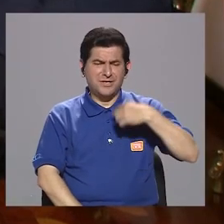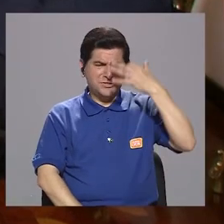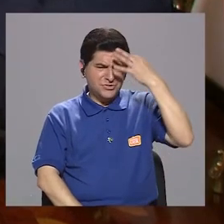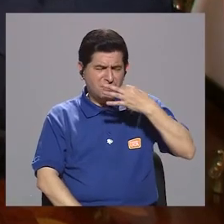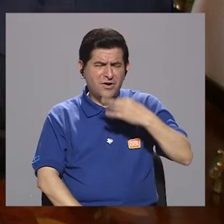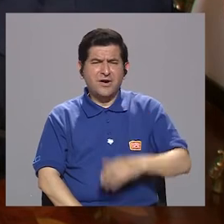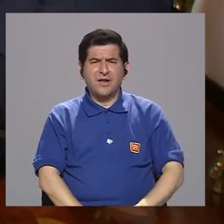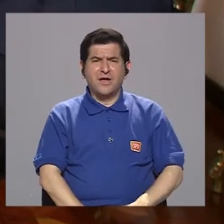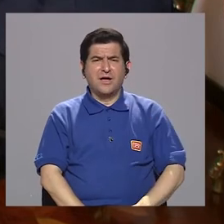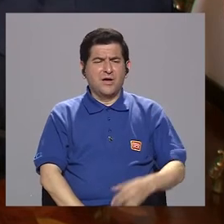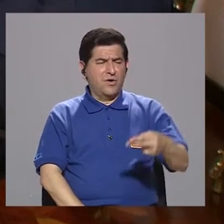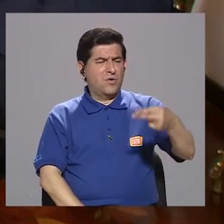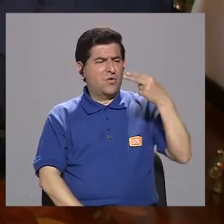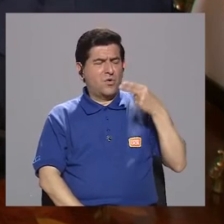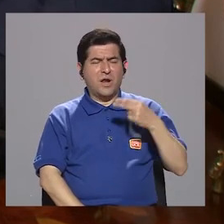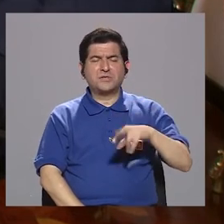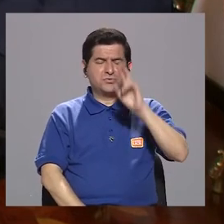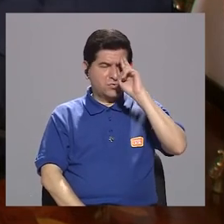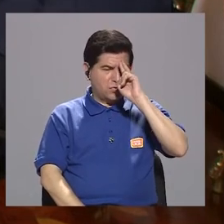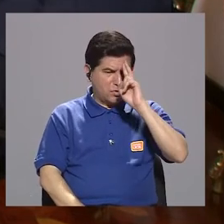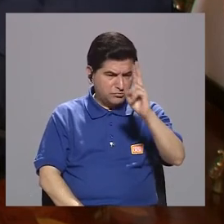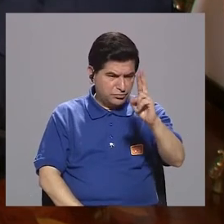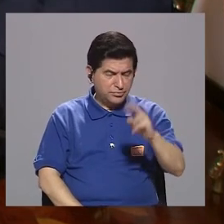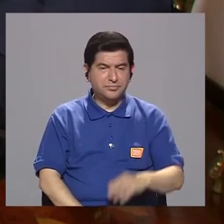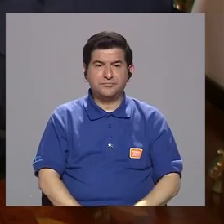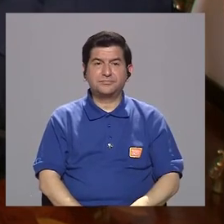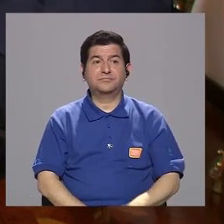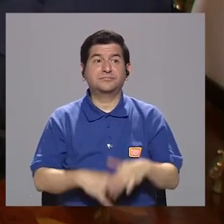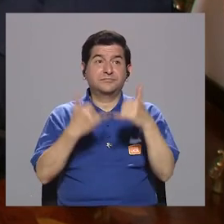historia lo está reconociendo. Sí, claro. Bueno, han